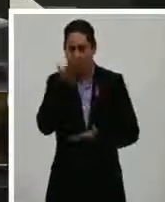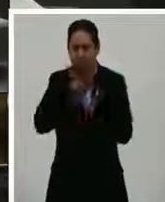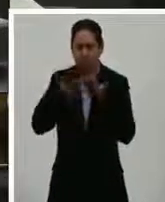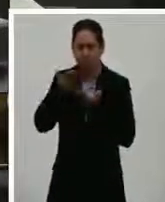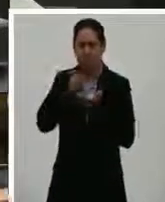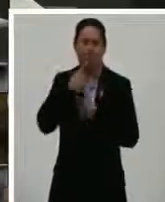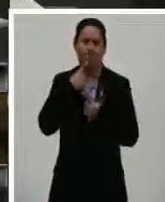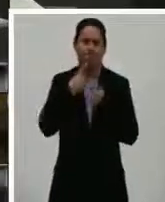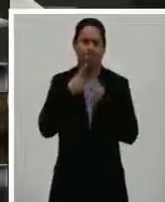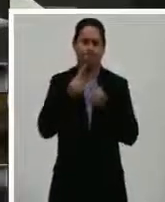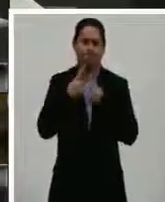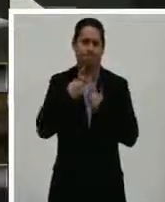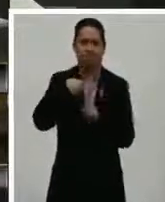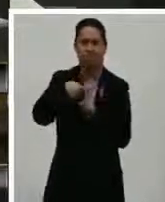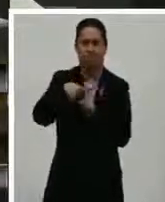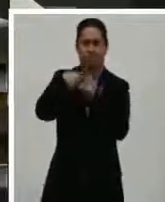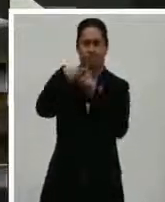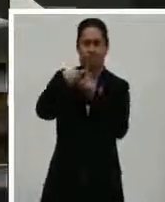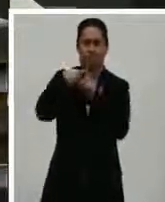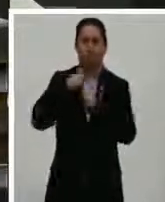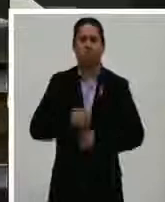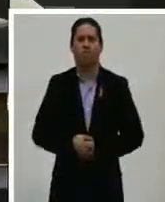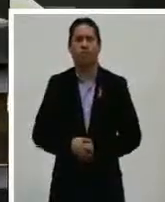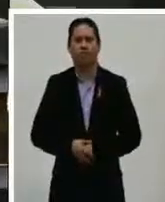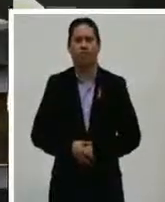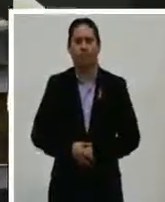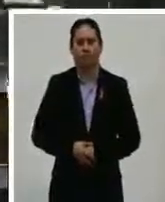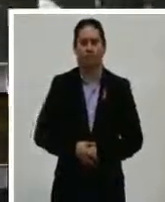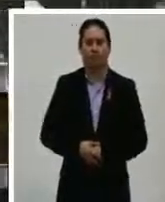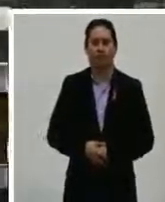argumentar a favor de la minuta presentada